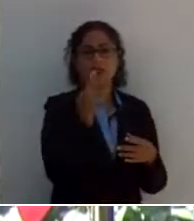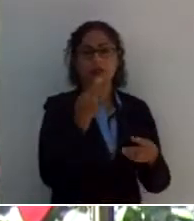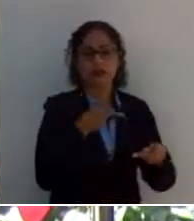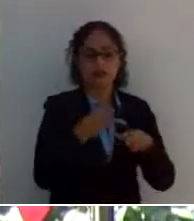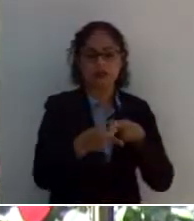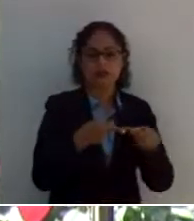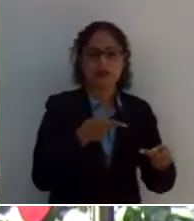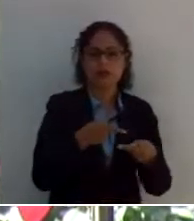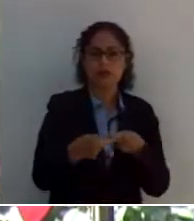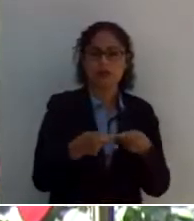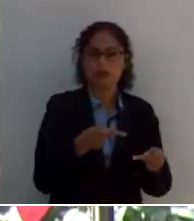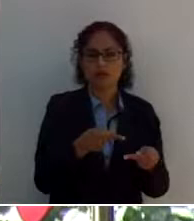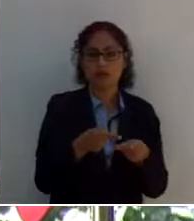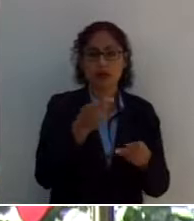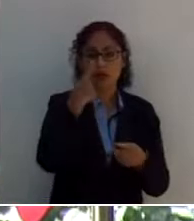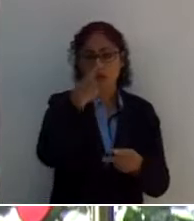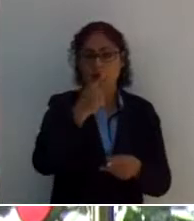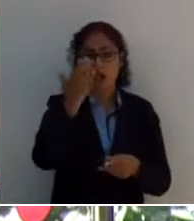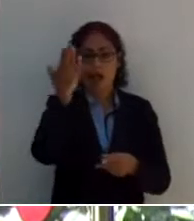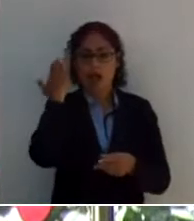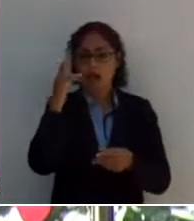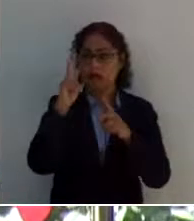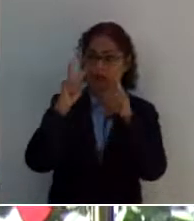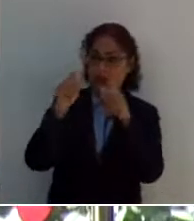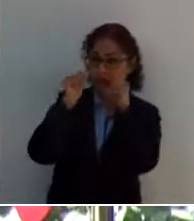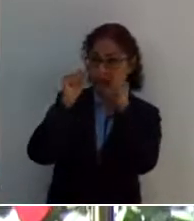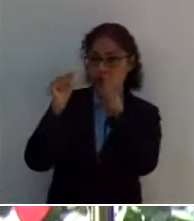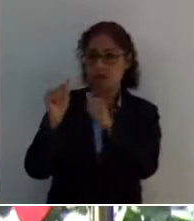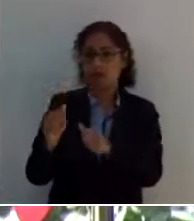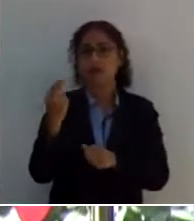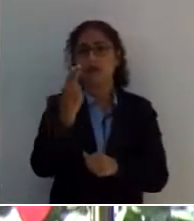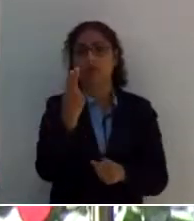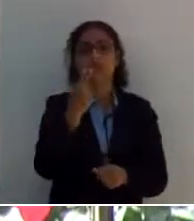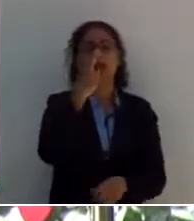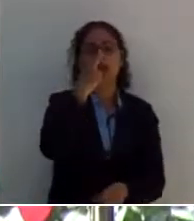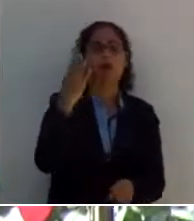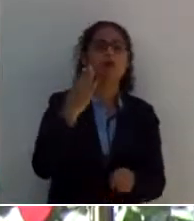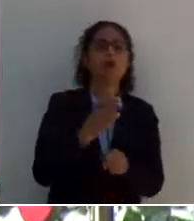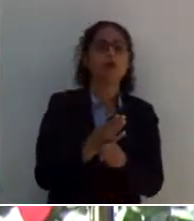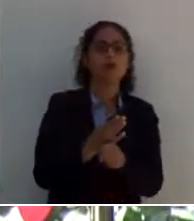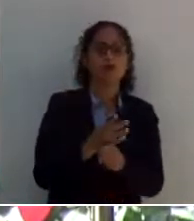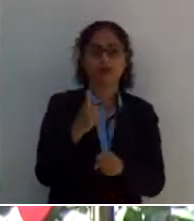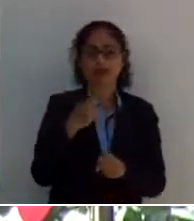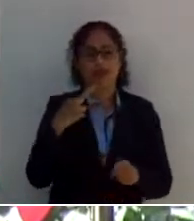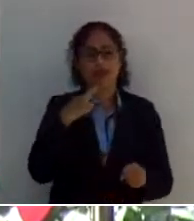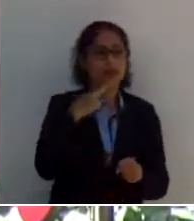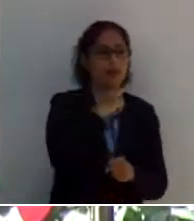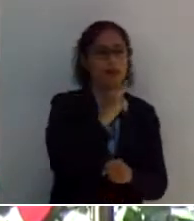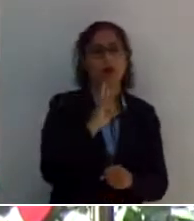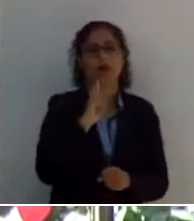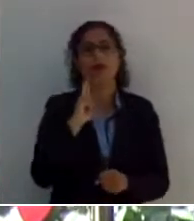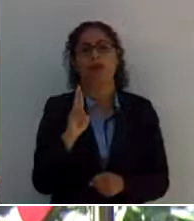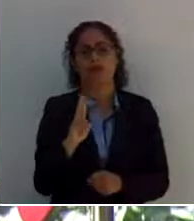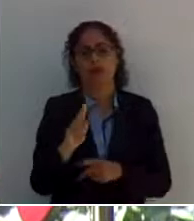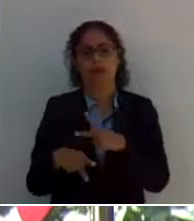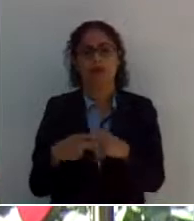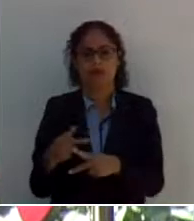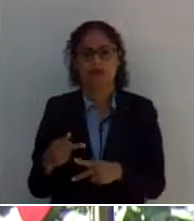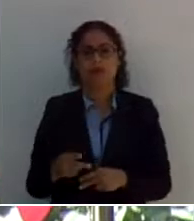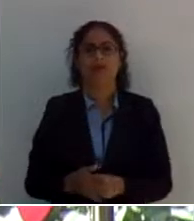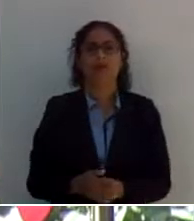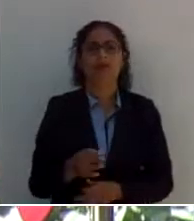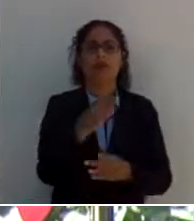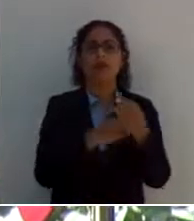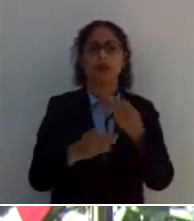empeño, ya que para prevenir y atender el delito se necesita responsabilidad y capacidad inmediata de respuesta. Todos